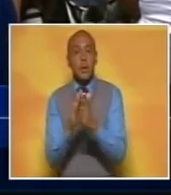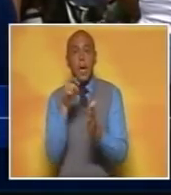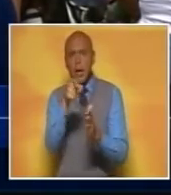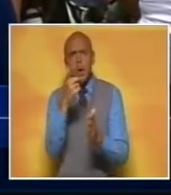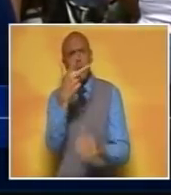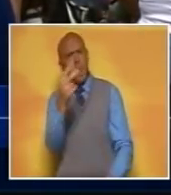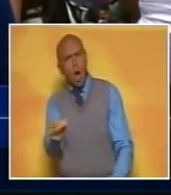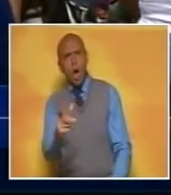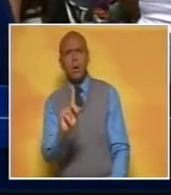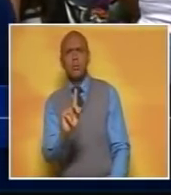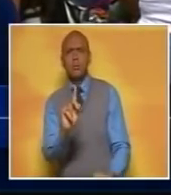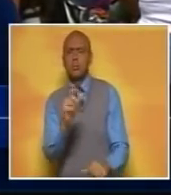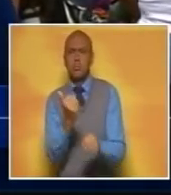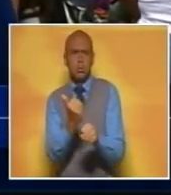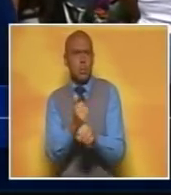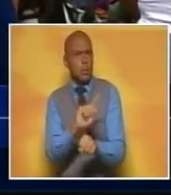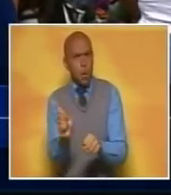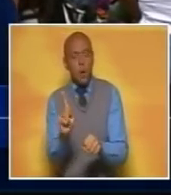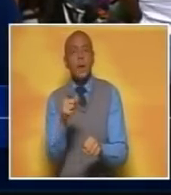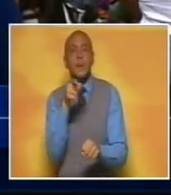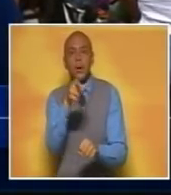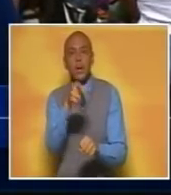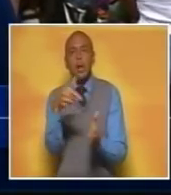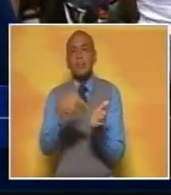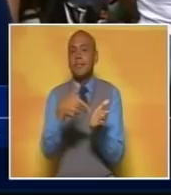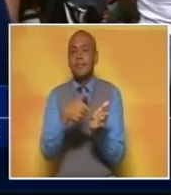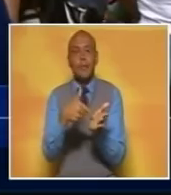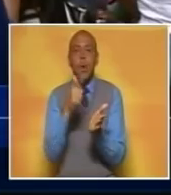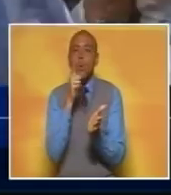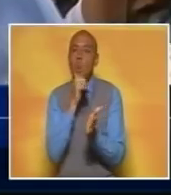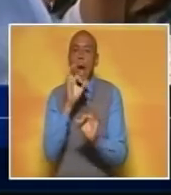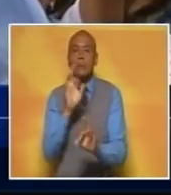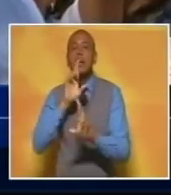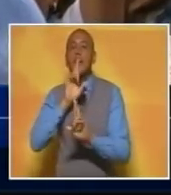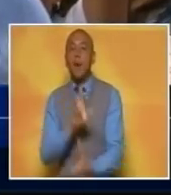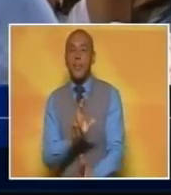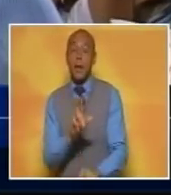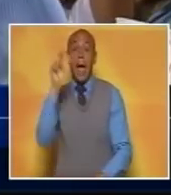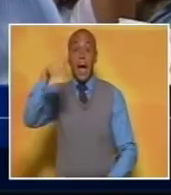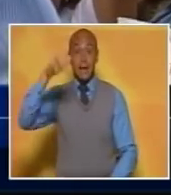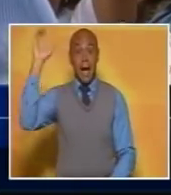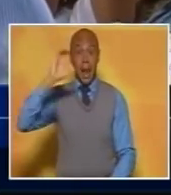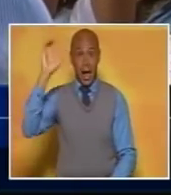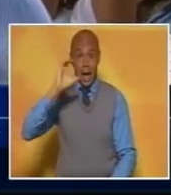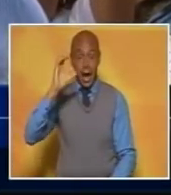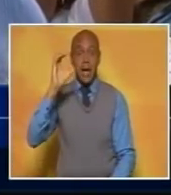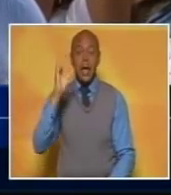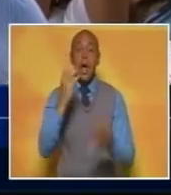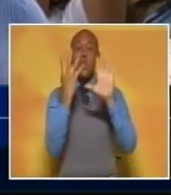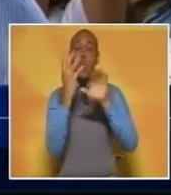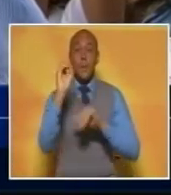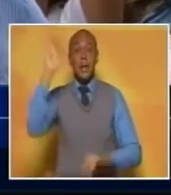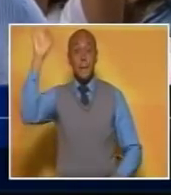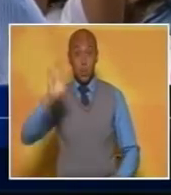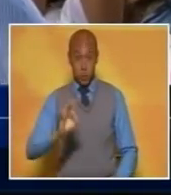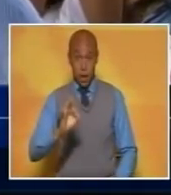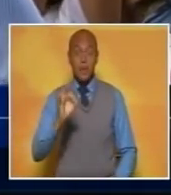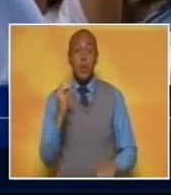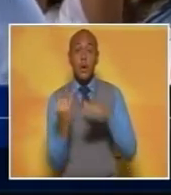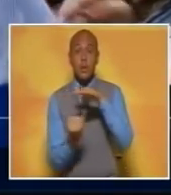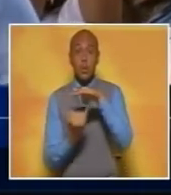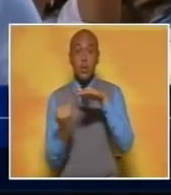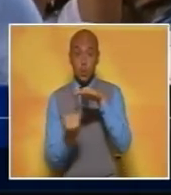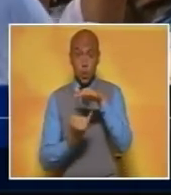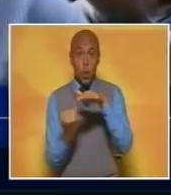trabajar, pero consideran que sus exigencias no han sido atendidas. En Caracas, el 90% de las